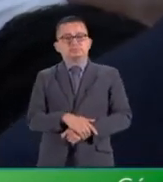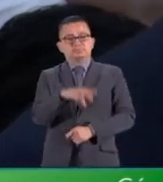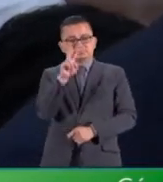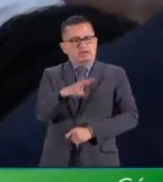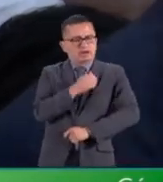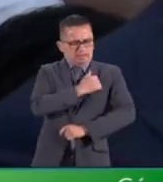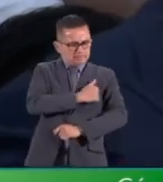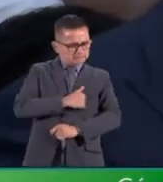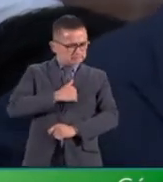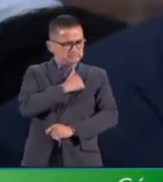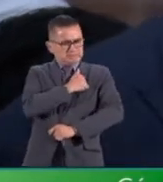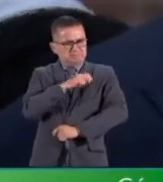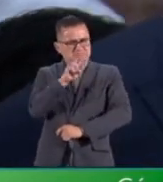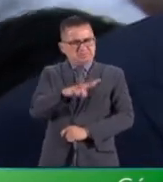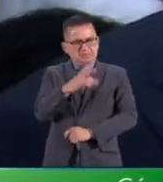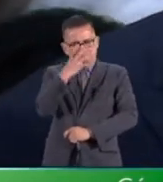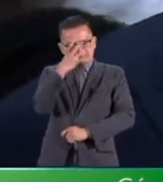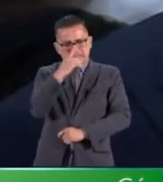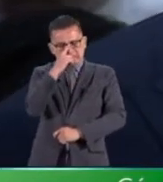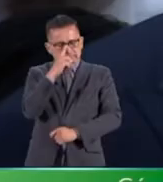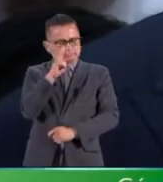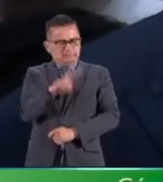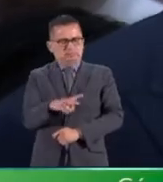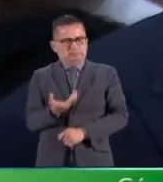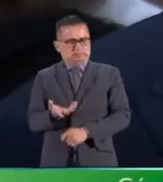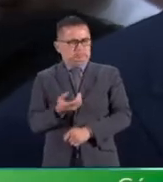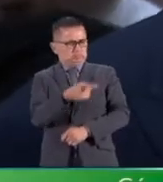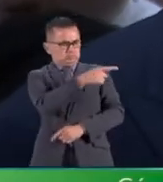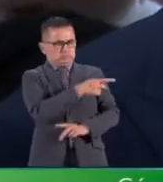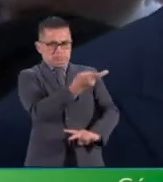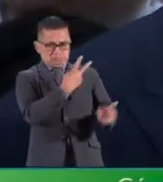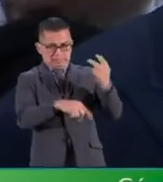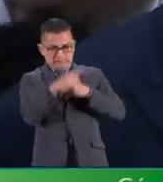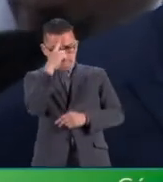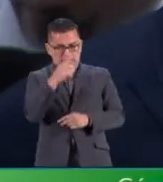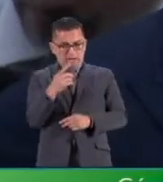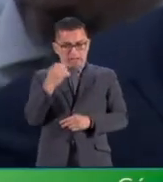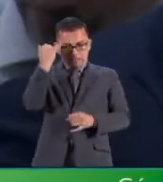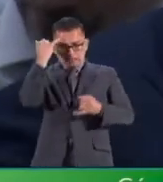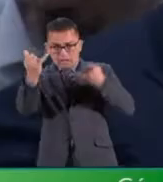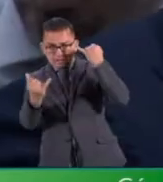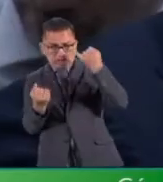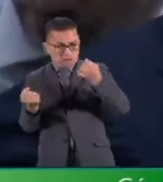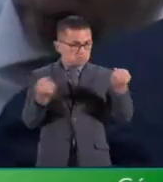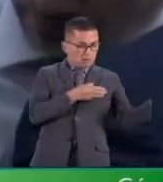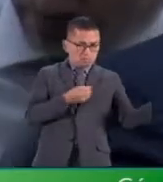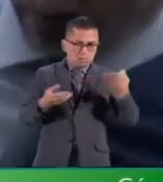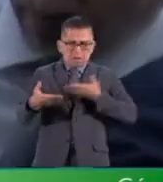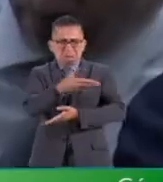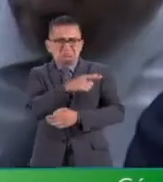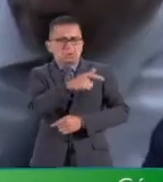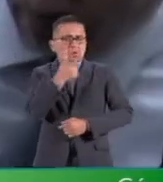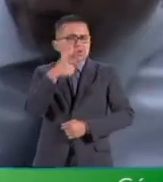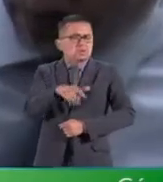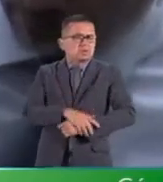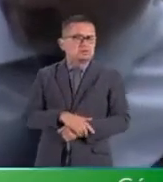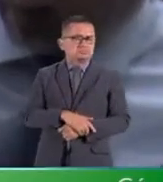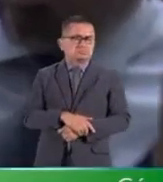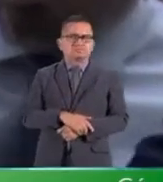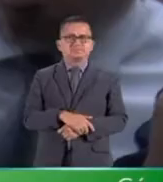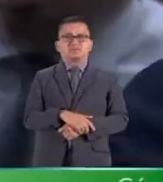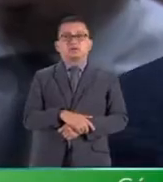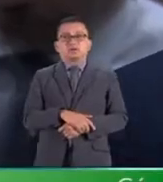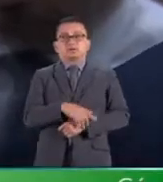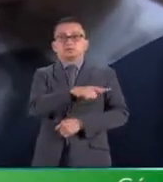pena y qué vergüenza que no vengan aquí a discutir ideas, que no aspiren a estar a la altura de